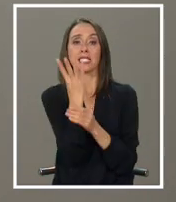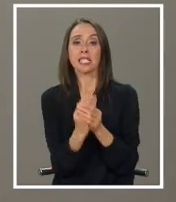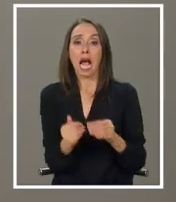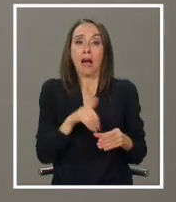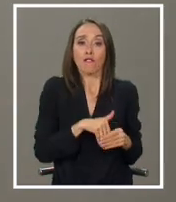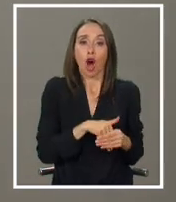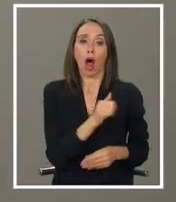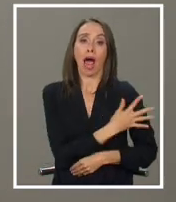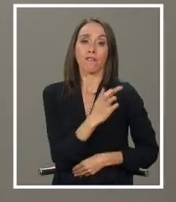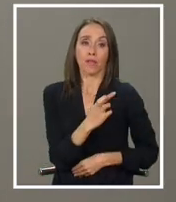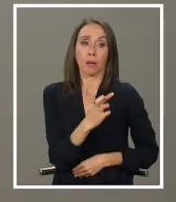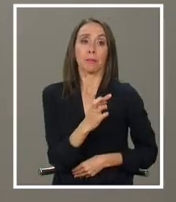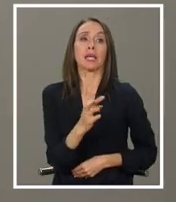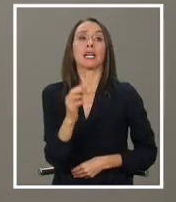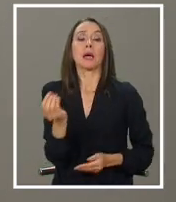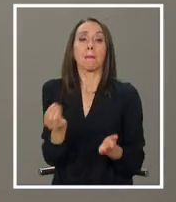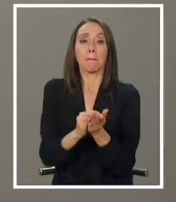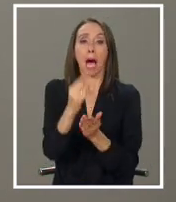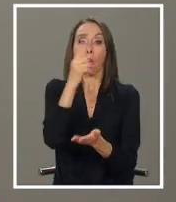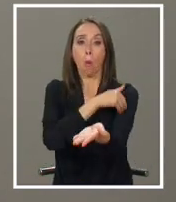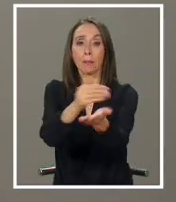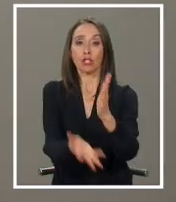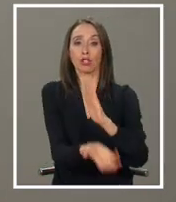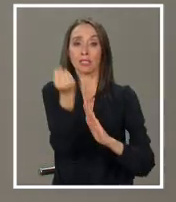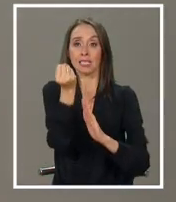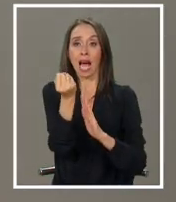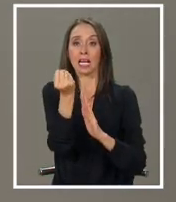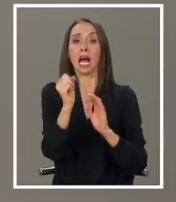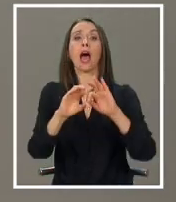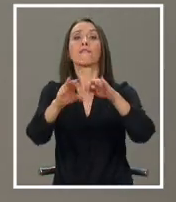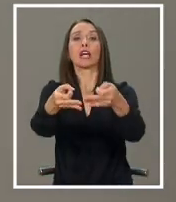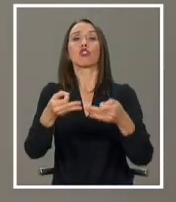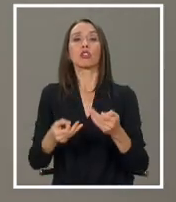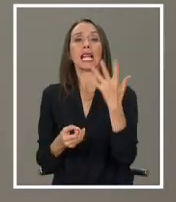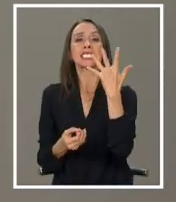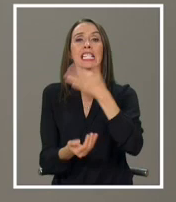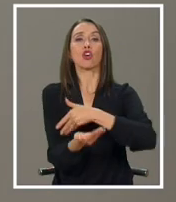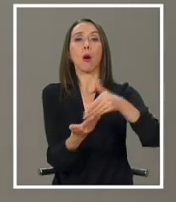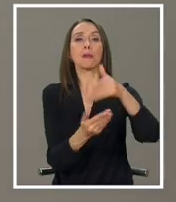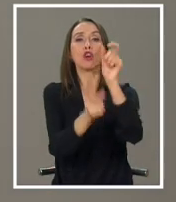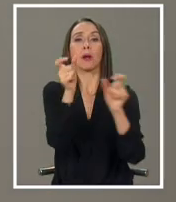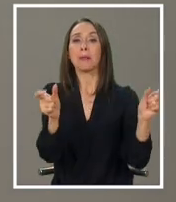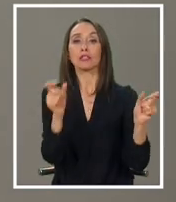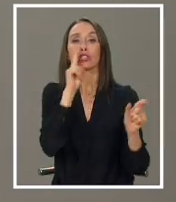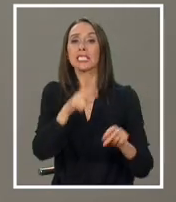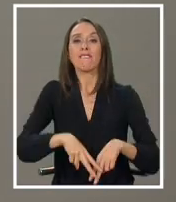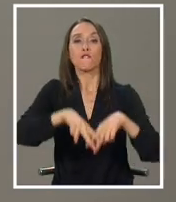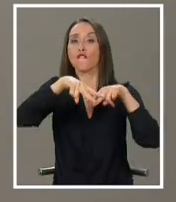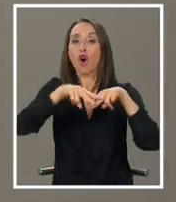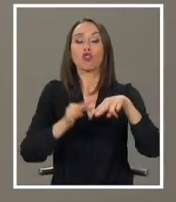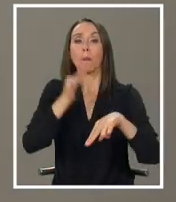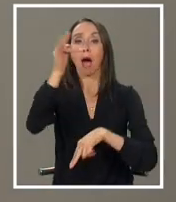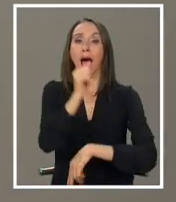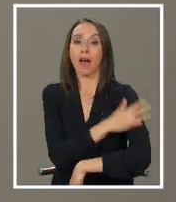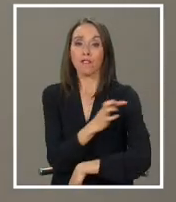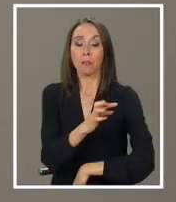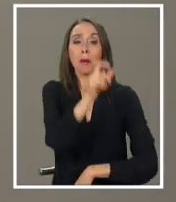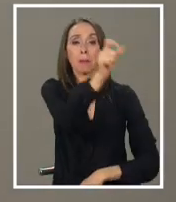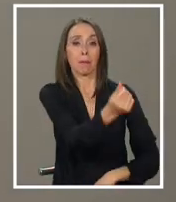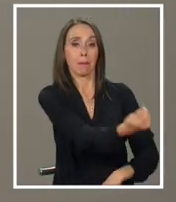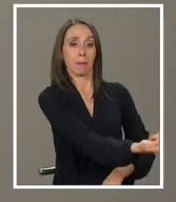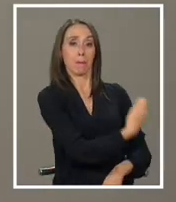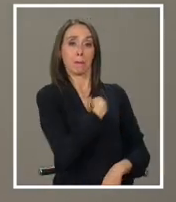con el retiro de solo 1 millón va a aumentar a 5. Y lo segundo es que las personas, al recibir esta